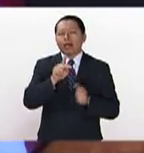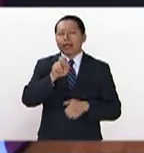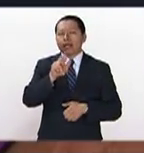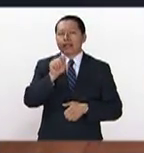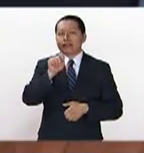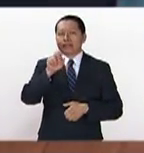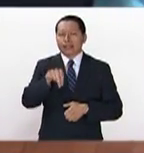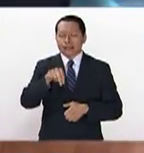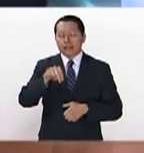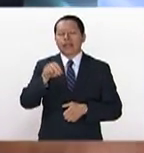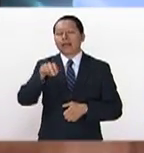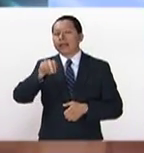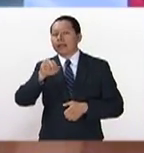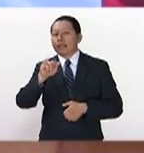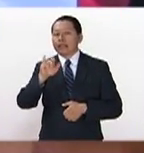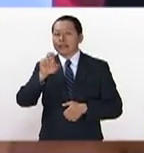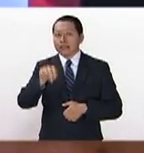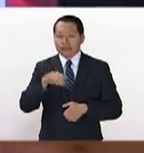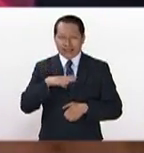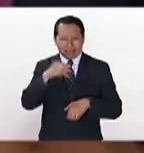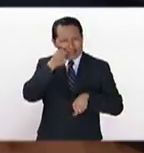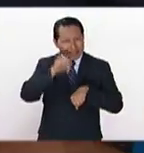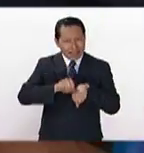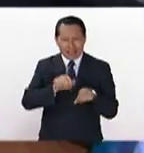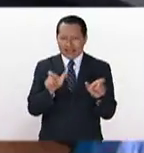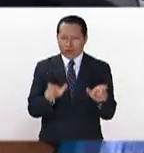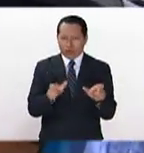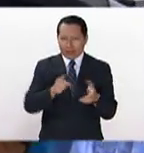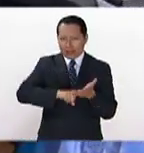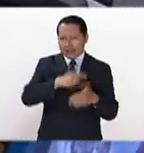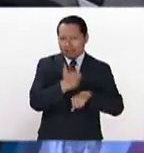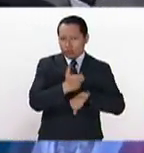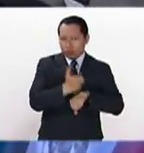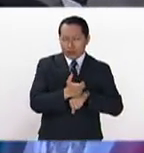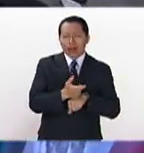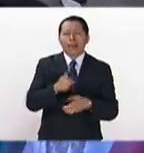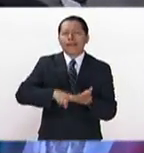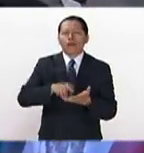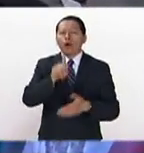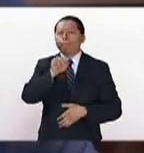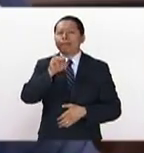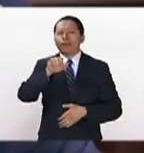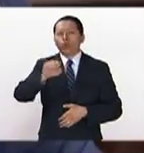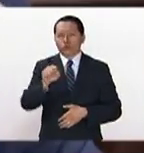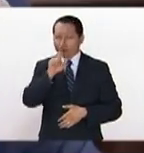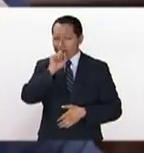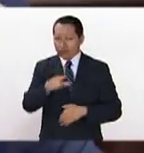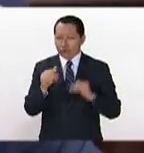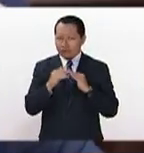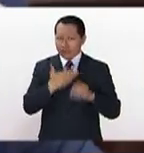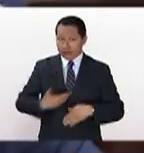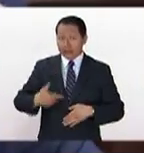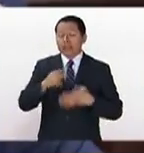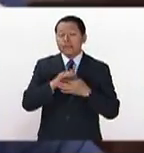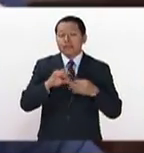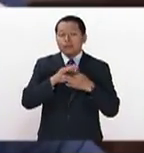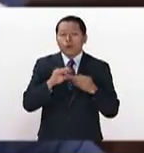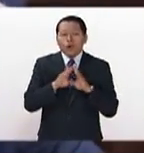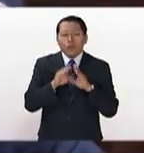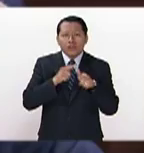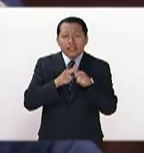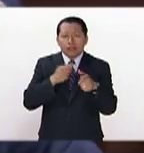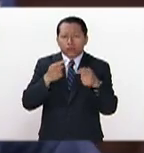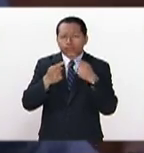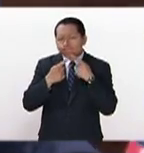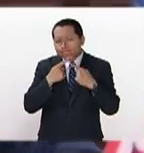Nielsen, la secretaria de Seguridad Interna de los Estados Unidos, en Los Pinos. Conversaron sobre la importancia de continuar con el